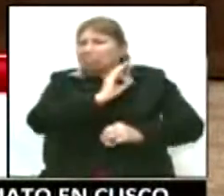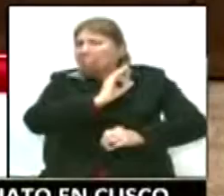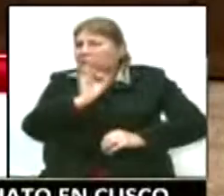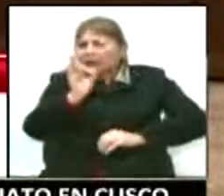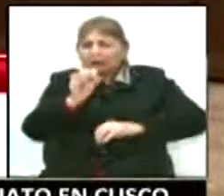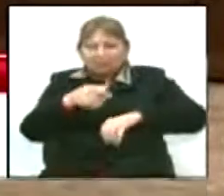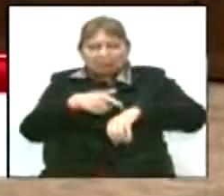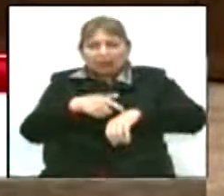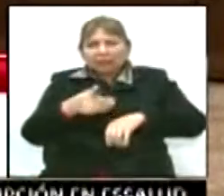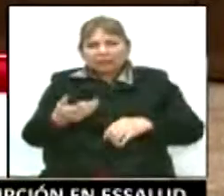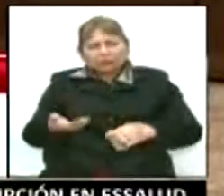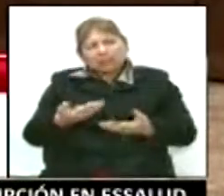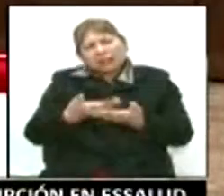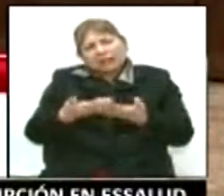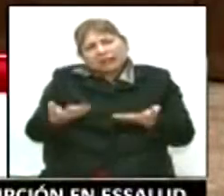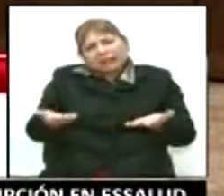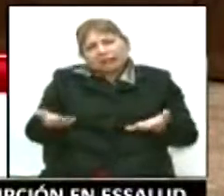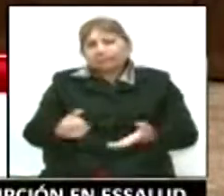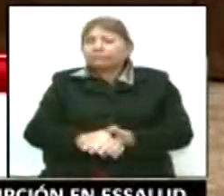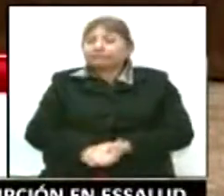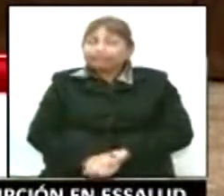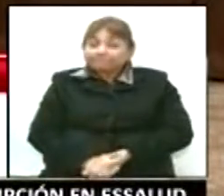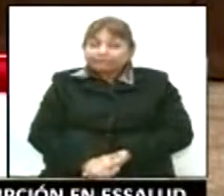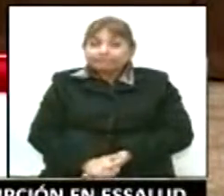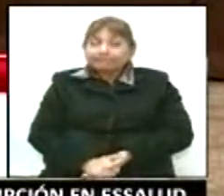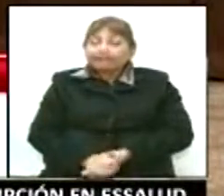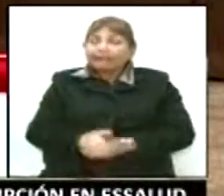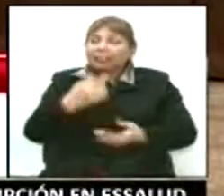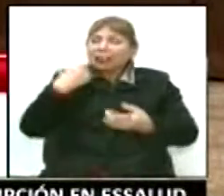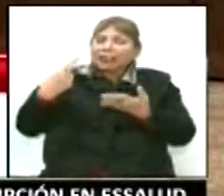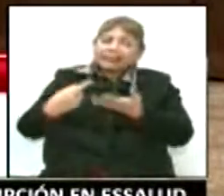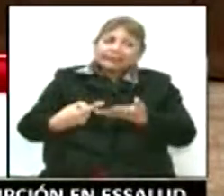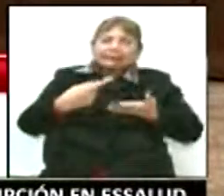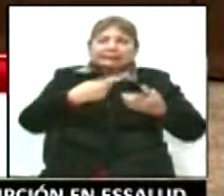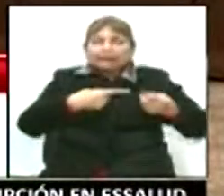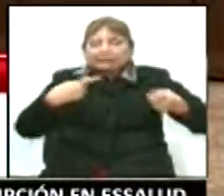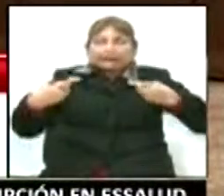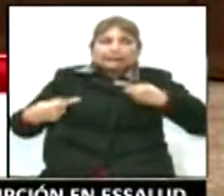momento lo ha planteado, y creo que han estado discutiendo.